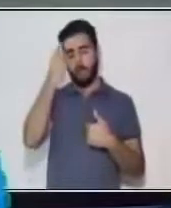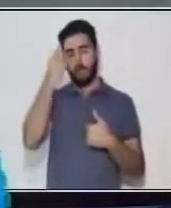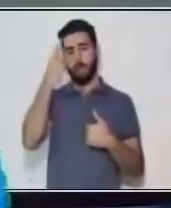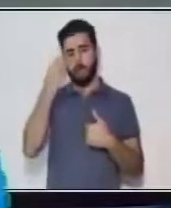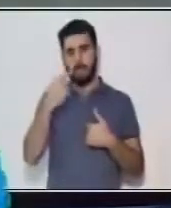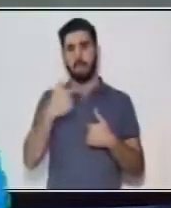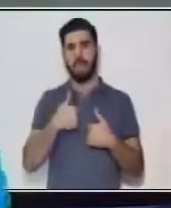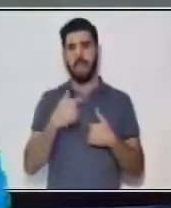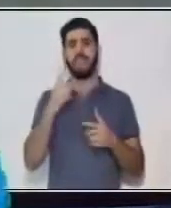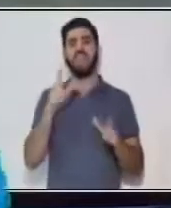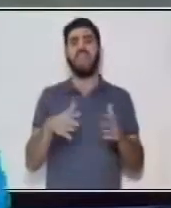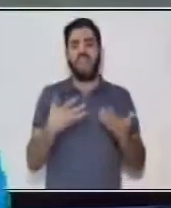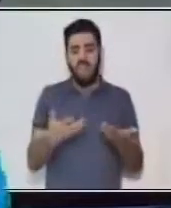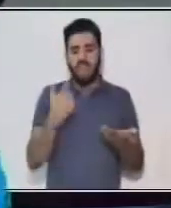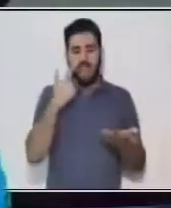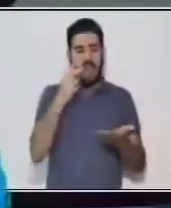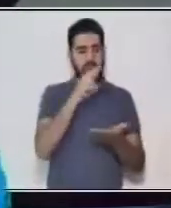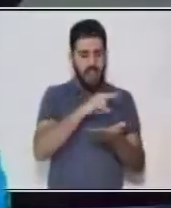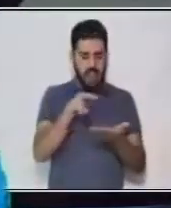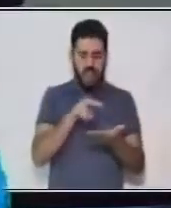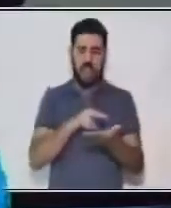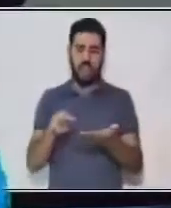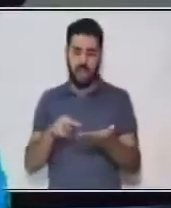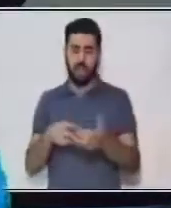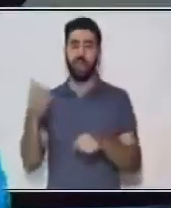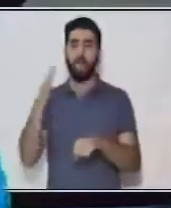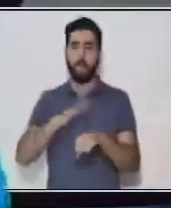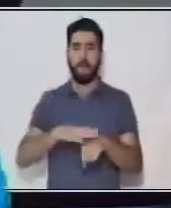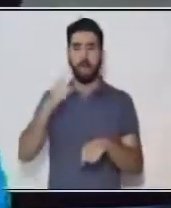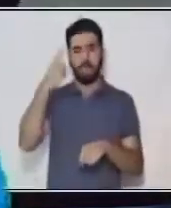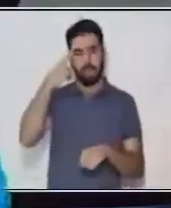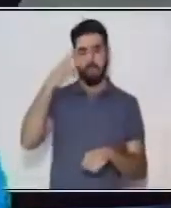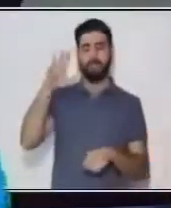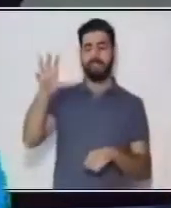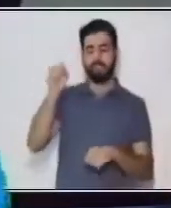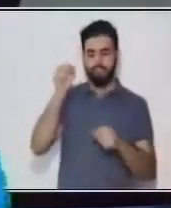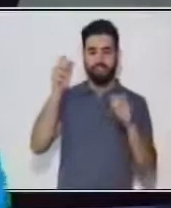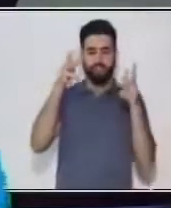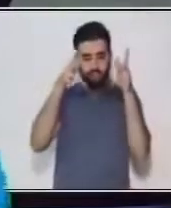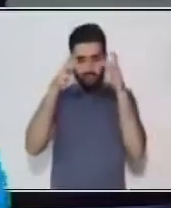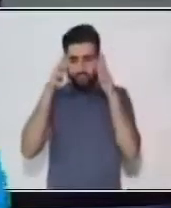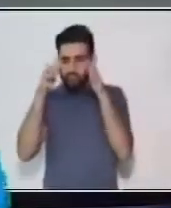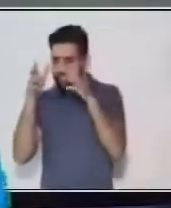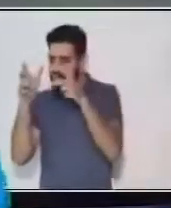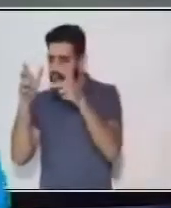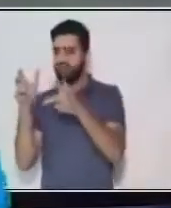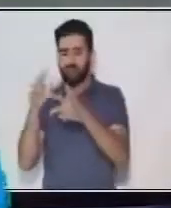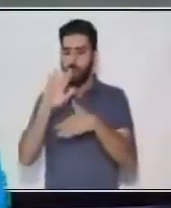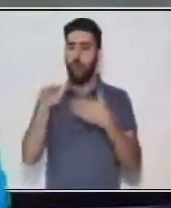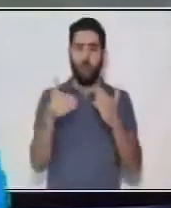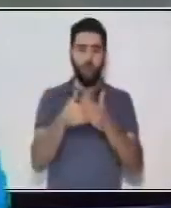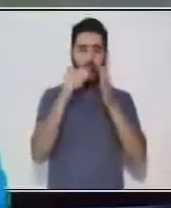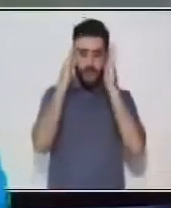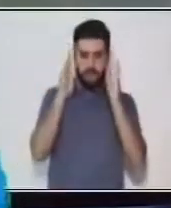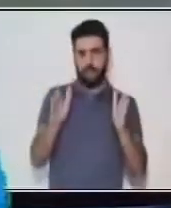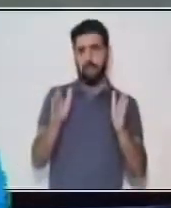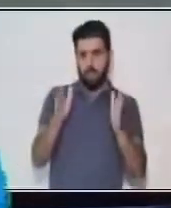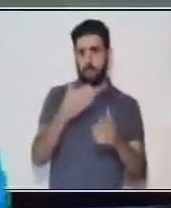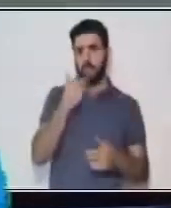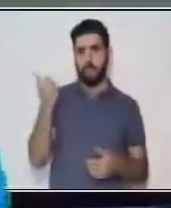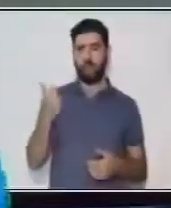estoy leyendo y tengan una mayor recepción y no se confundan con lo que se les está diciendo. Y